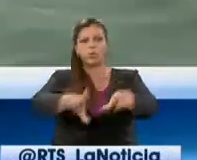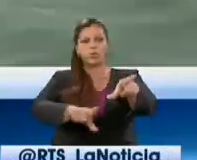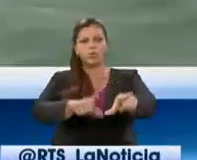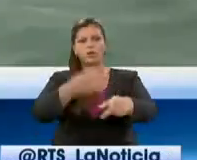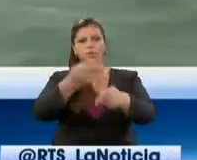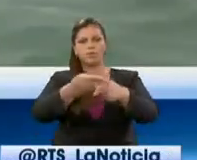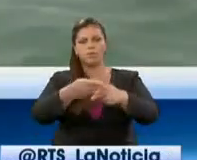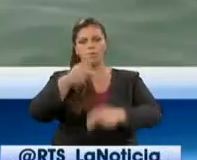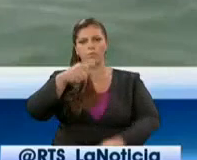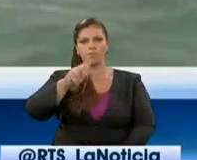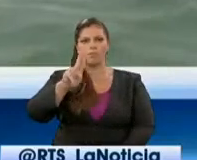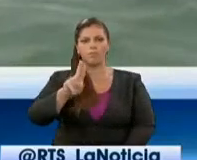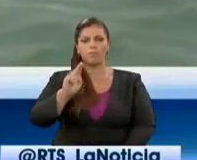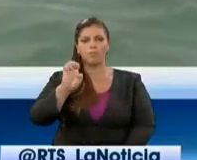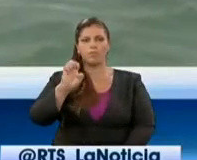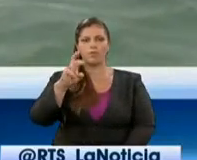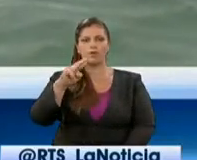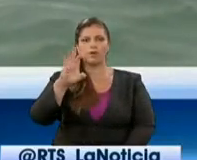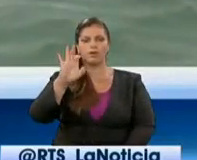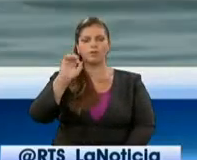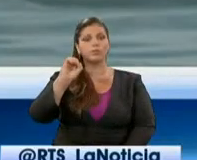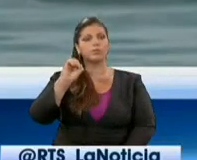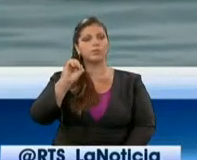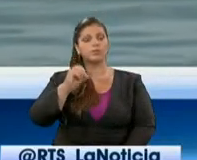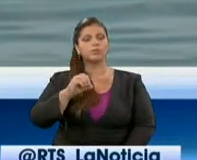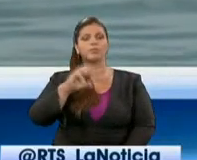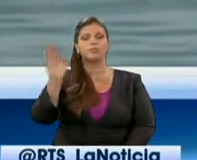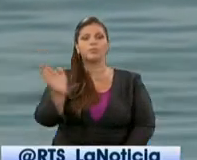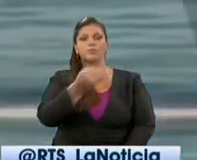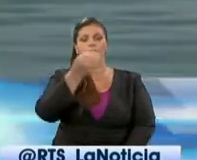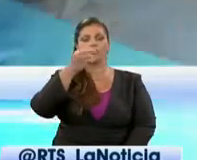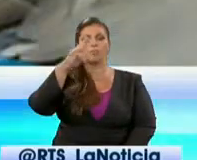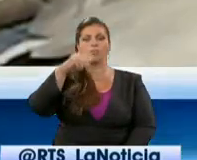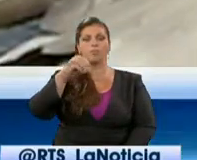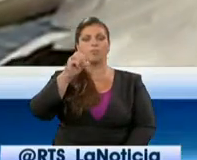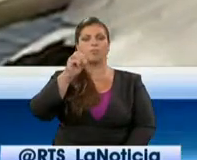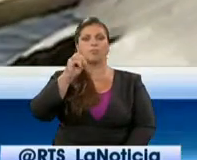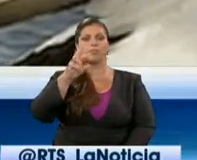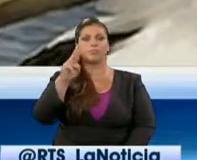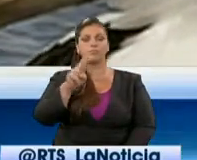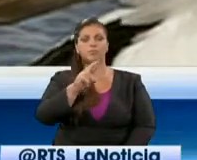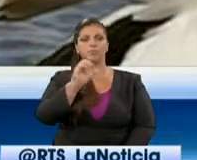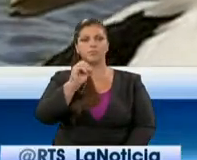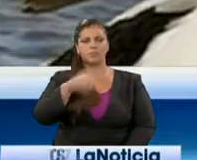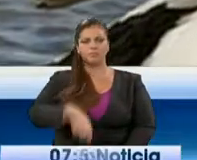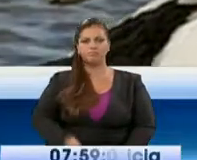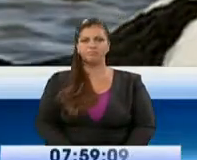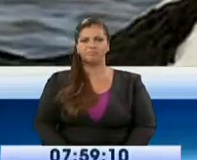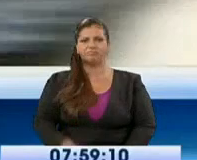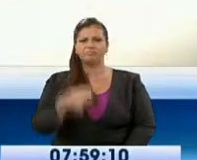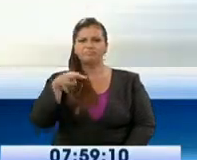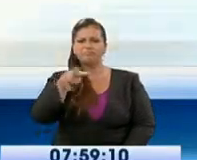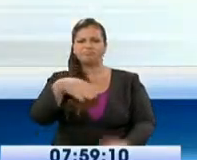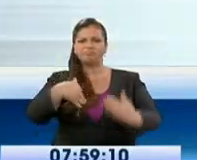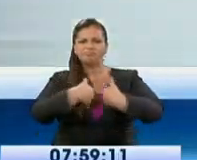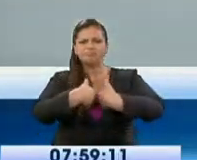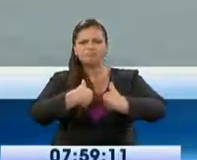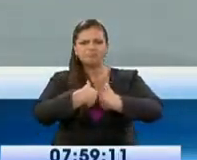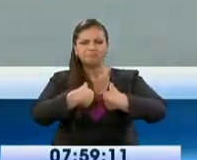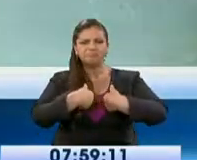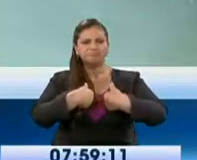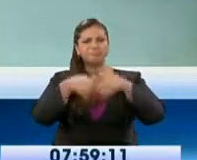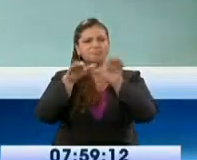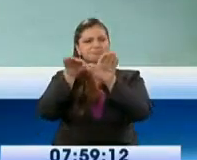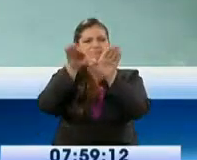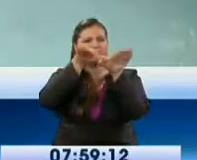manglares, hábitat de delfines, garzas, pelícanos y otras especies.